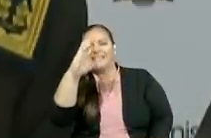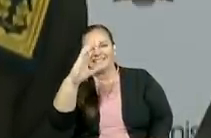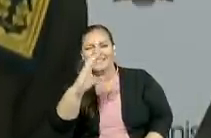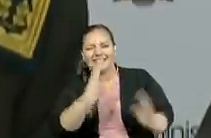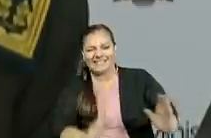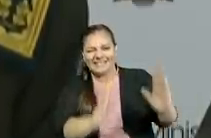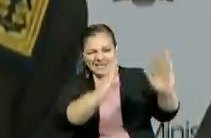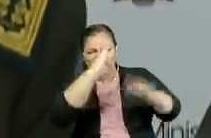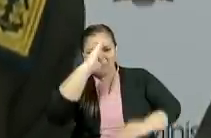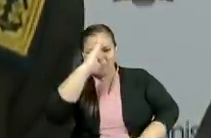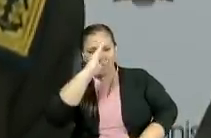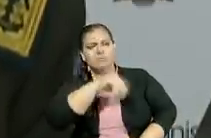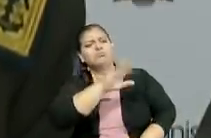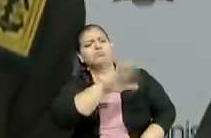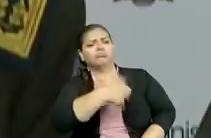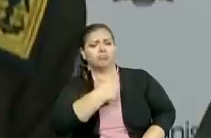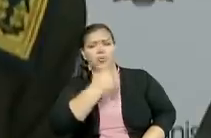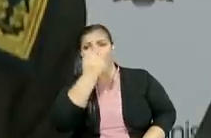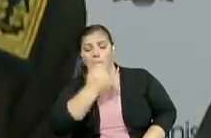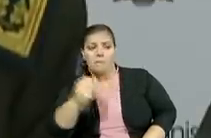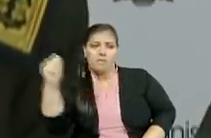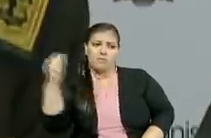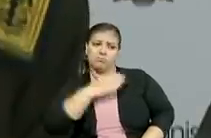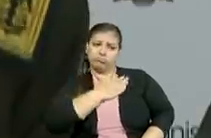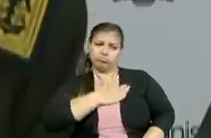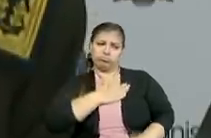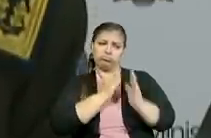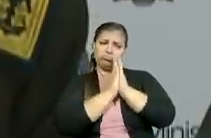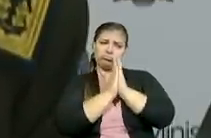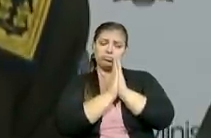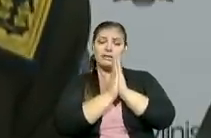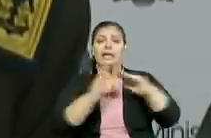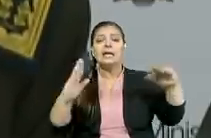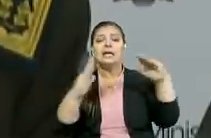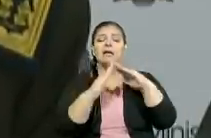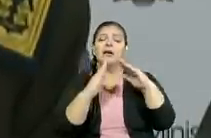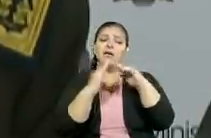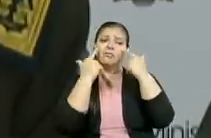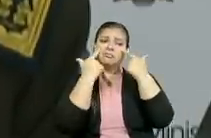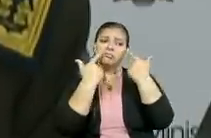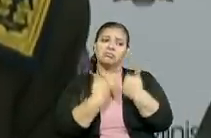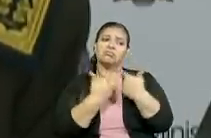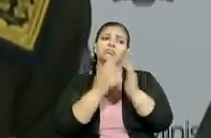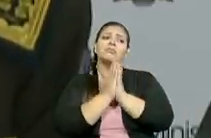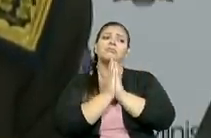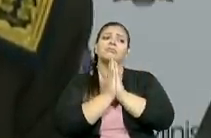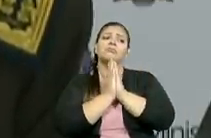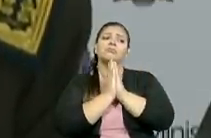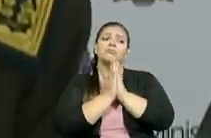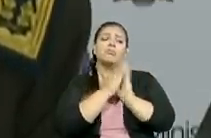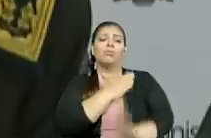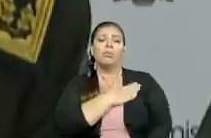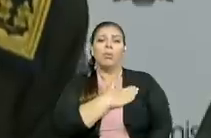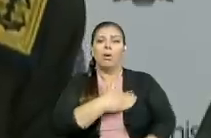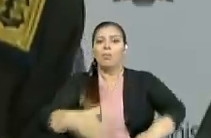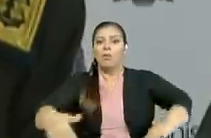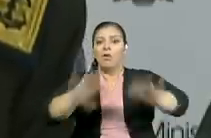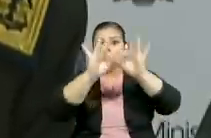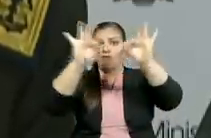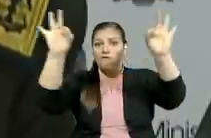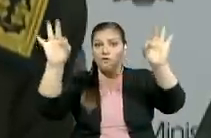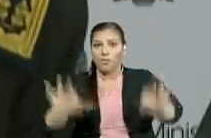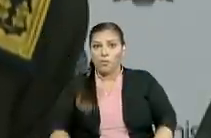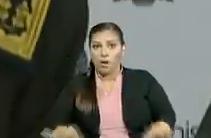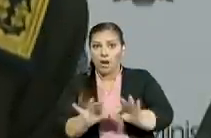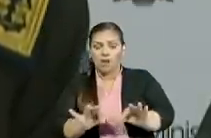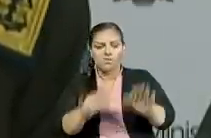UPC más cercana y llenar un formulario. El personal operativo que se encuentra en ese sector pasará varias oportunidades por